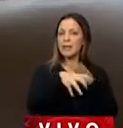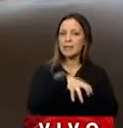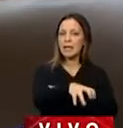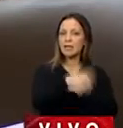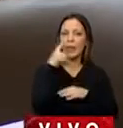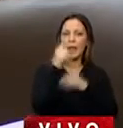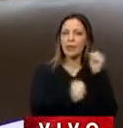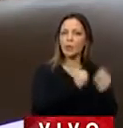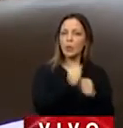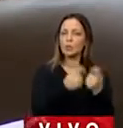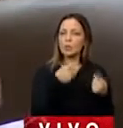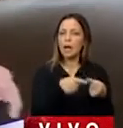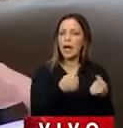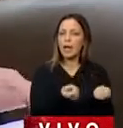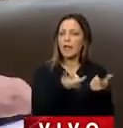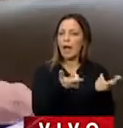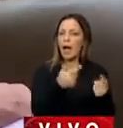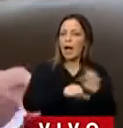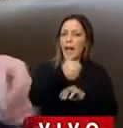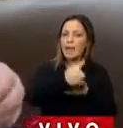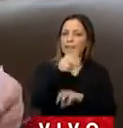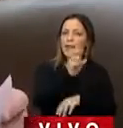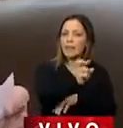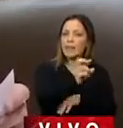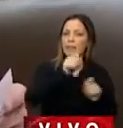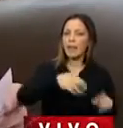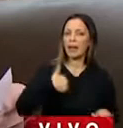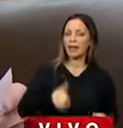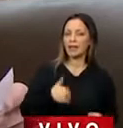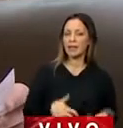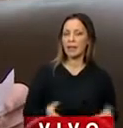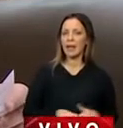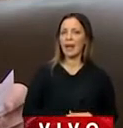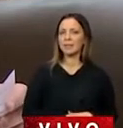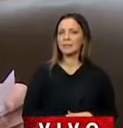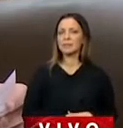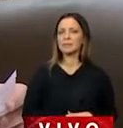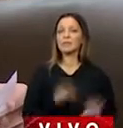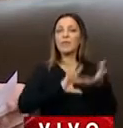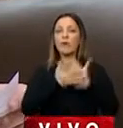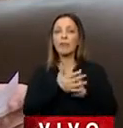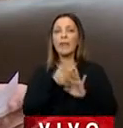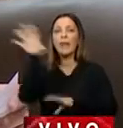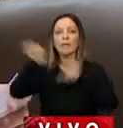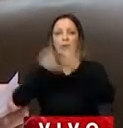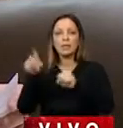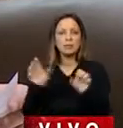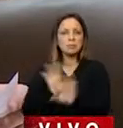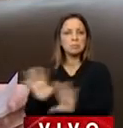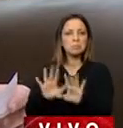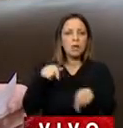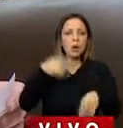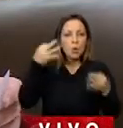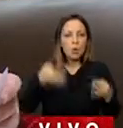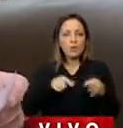industriales generadores de divisas para la República Argentina, sustituyendo importaciones en un contexto